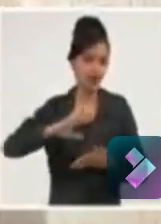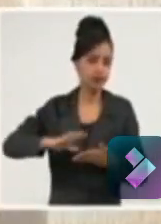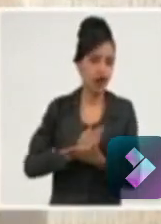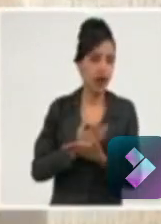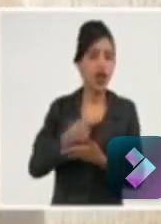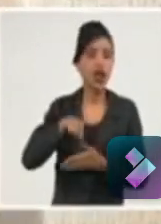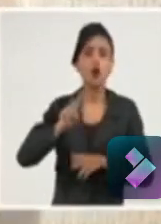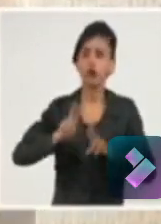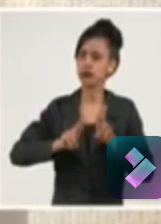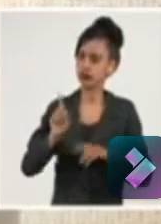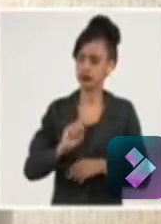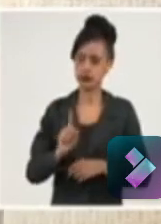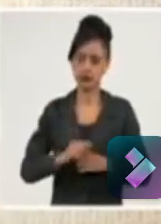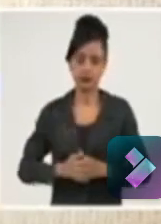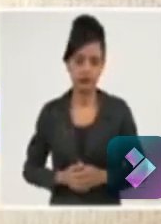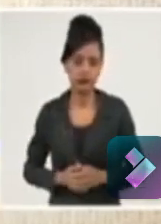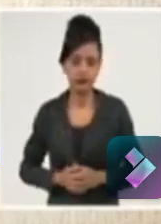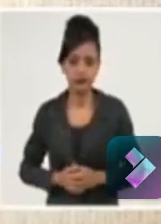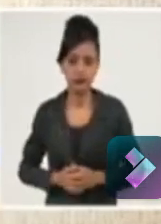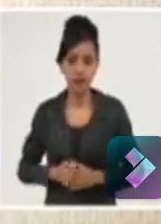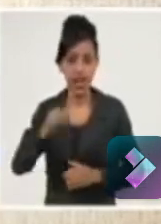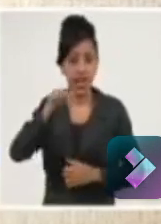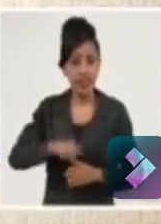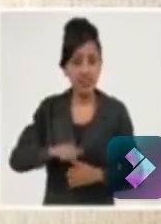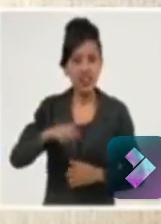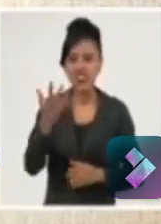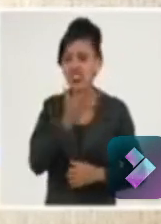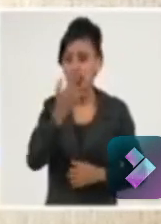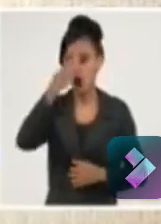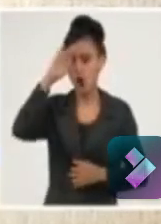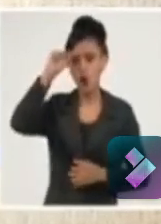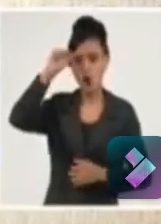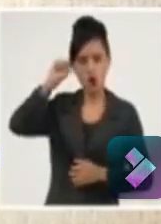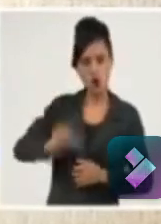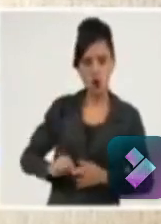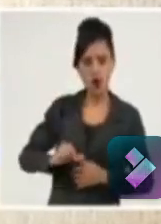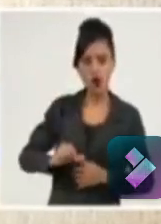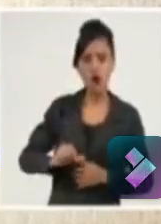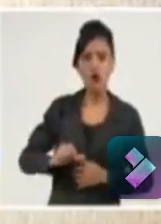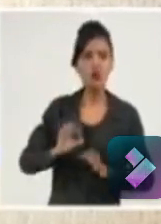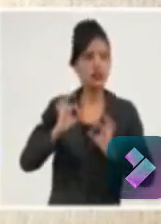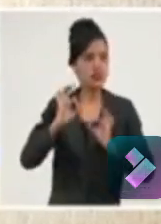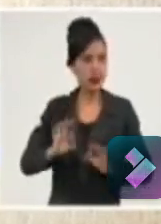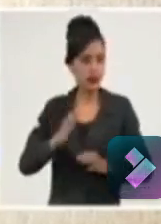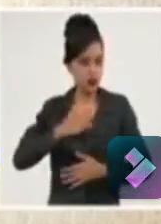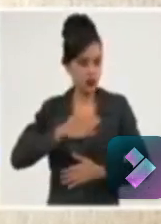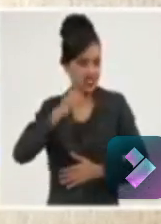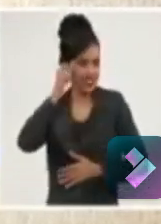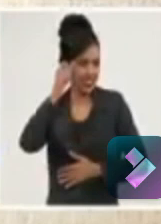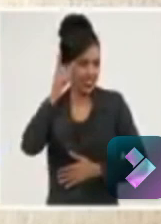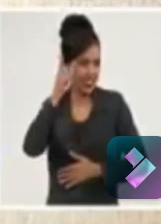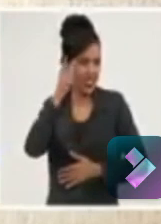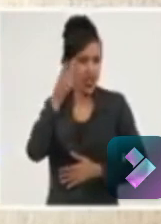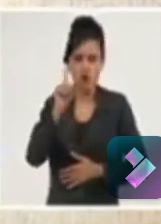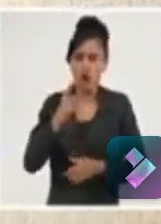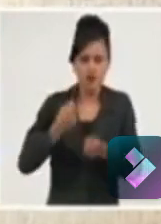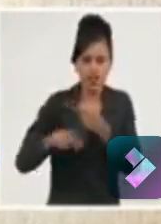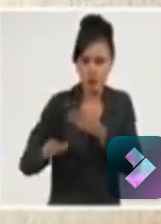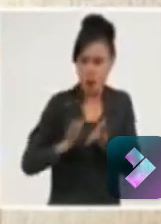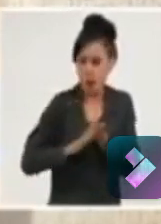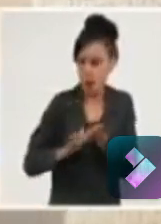Aquí estamos los cubanos dignos, los que no nos vendemos ni por lentejas ni por lentejuelas.